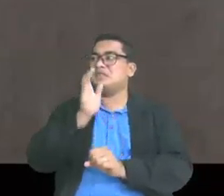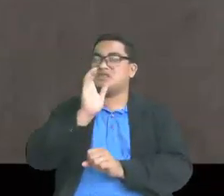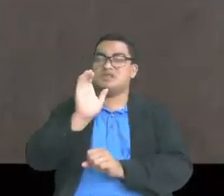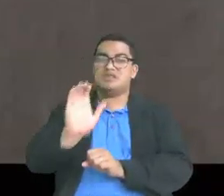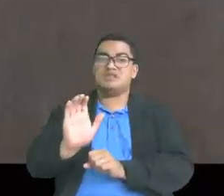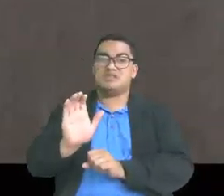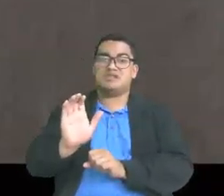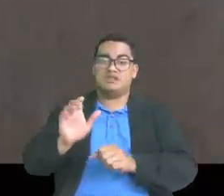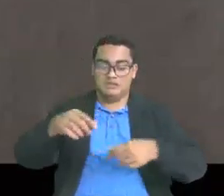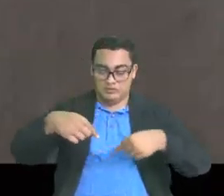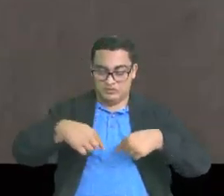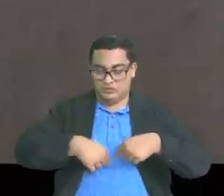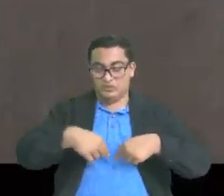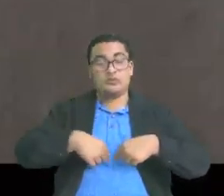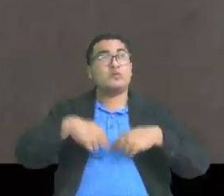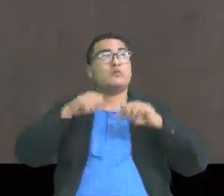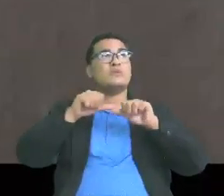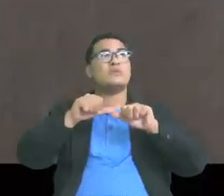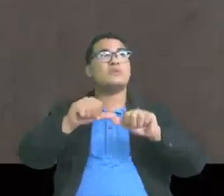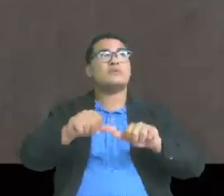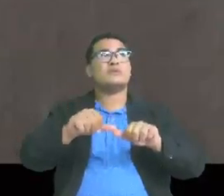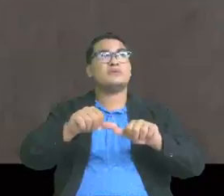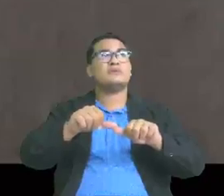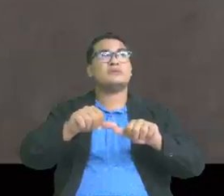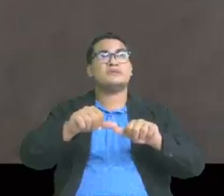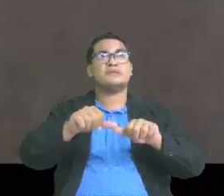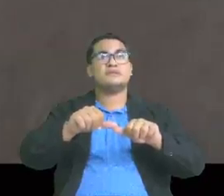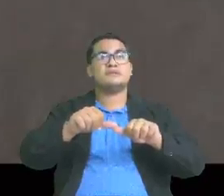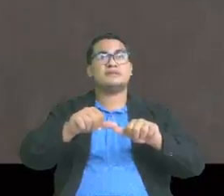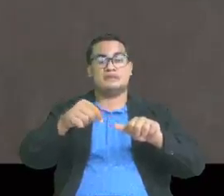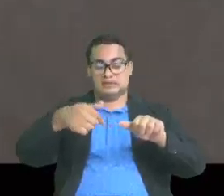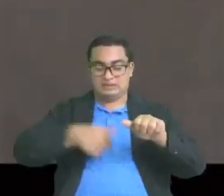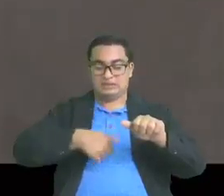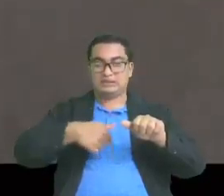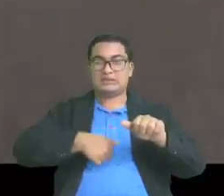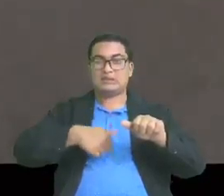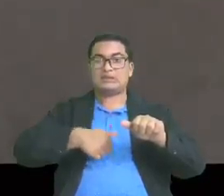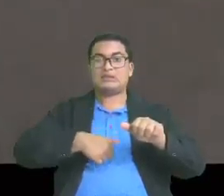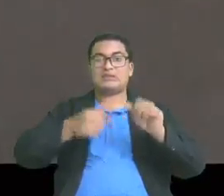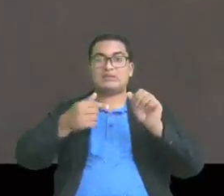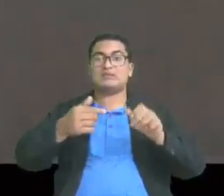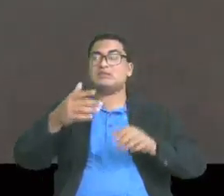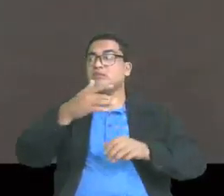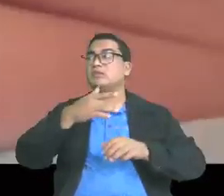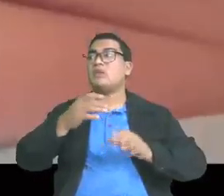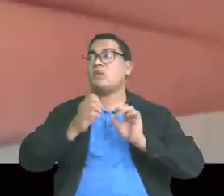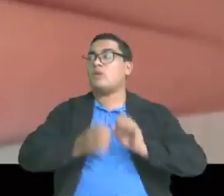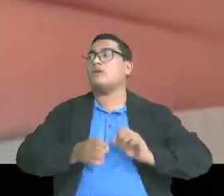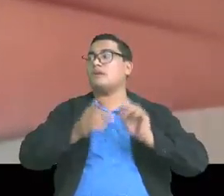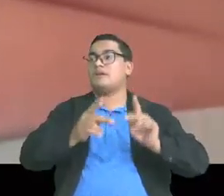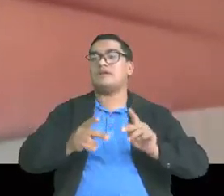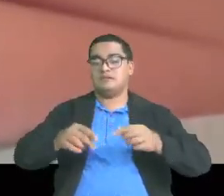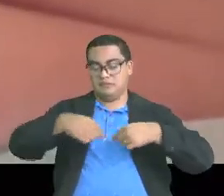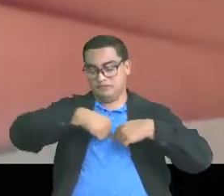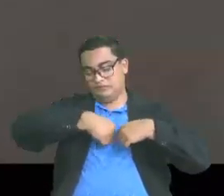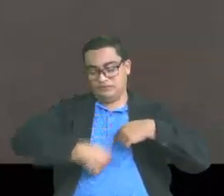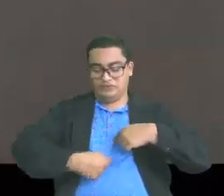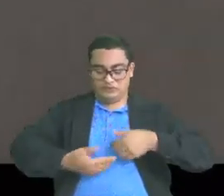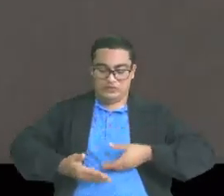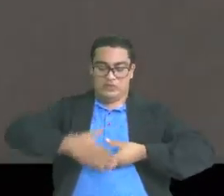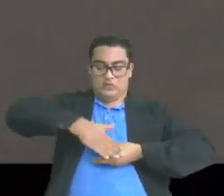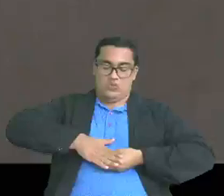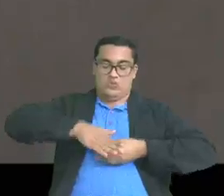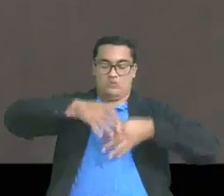tiene todavía la hernia. Tiene todavía la hernia, efectivamente, y ahí sí ya tenemos criterios para operar. Porque ya, si estamos hablando en la